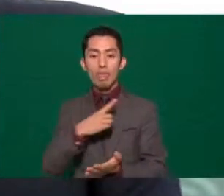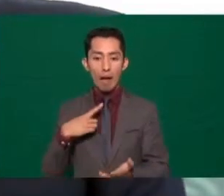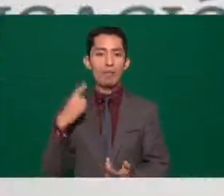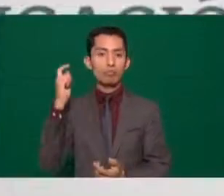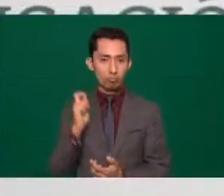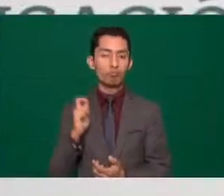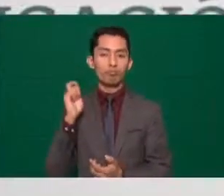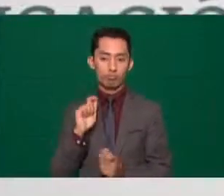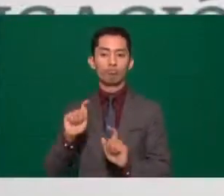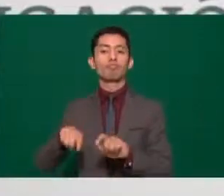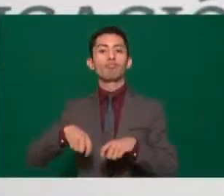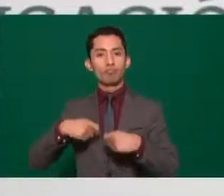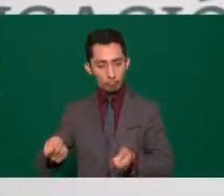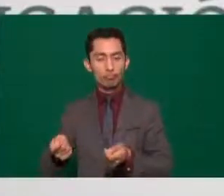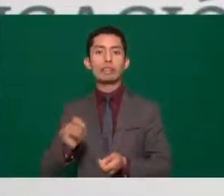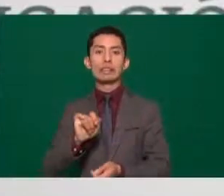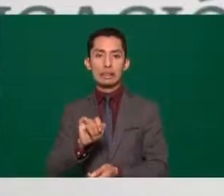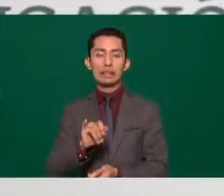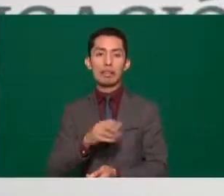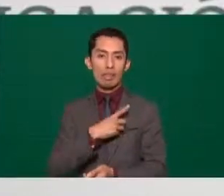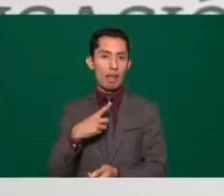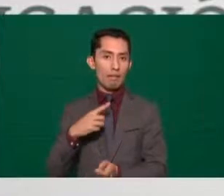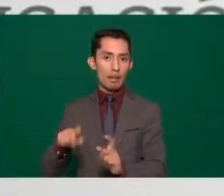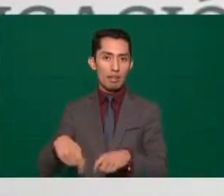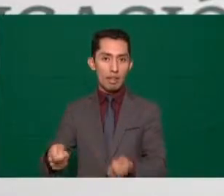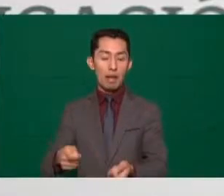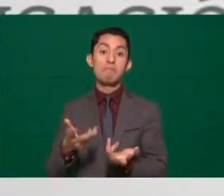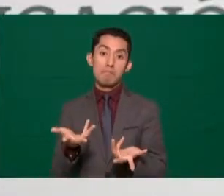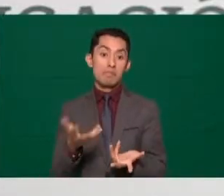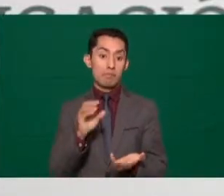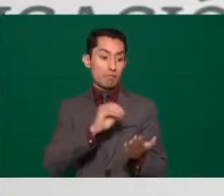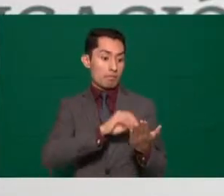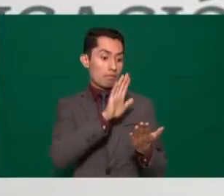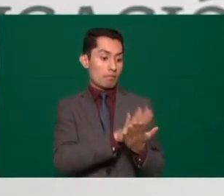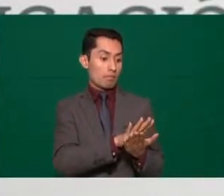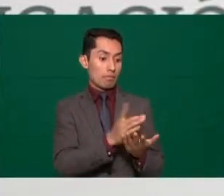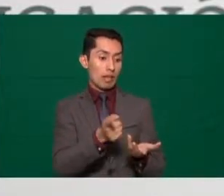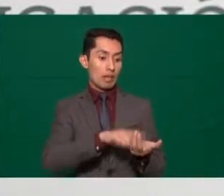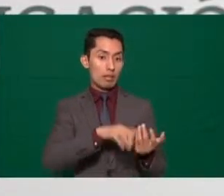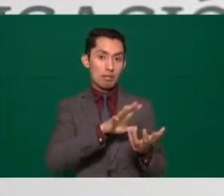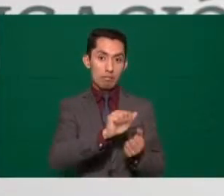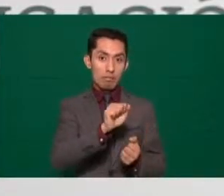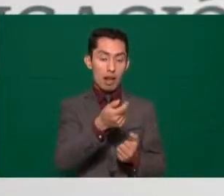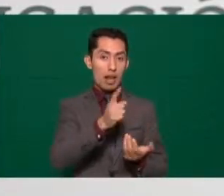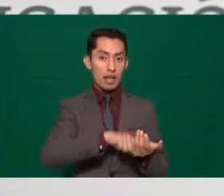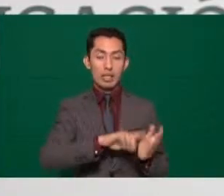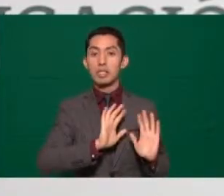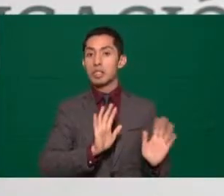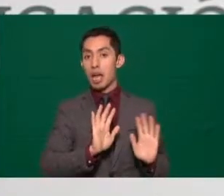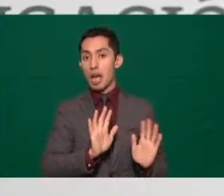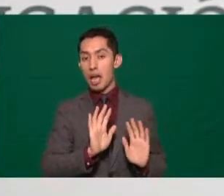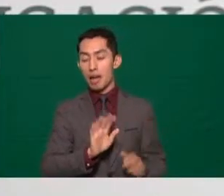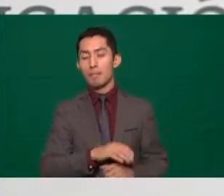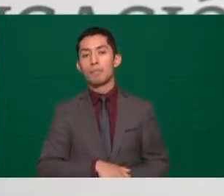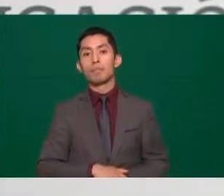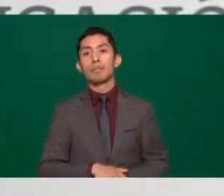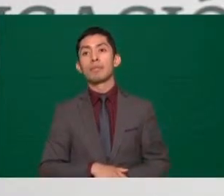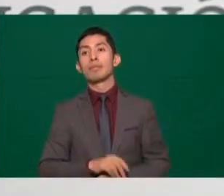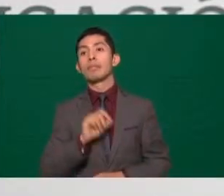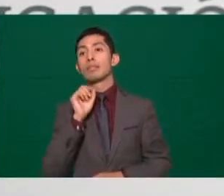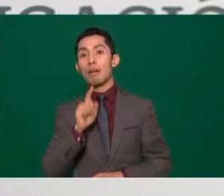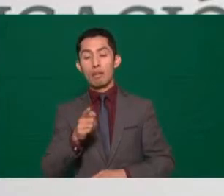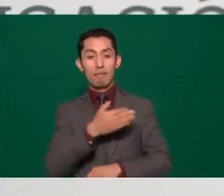pensión. Ya está en la Constitución de que todos los estudiantes de familias